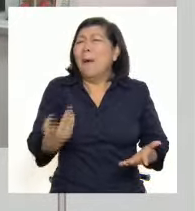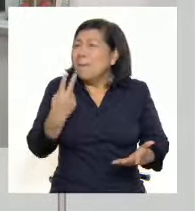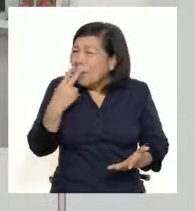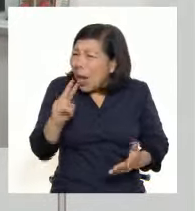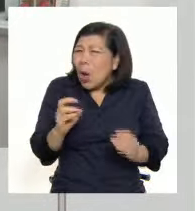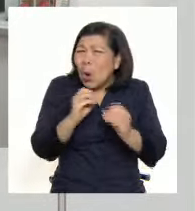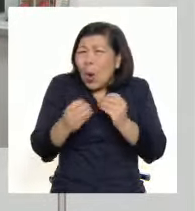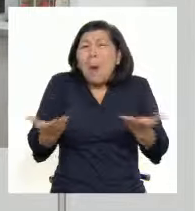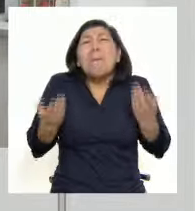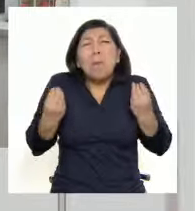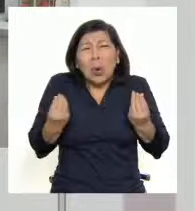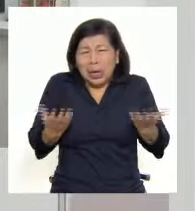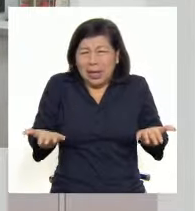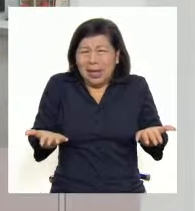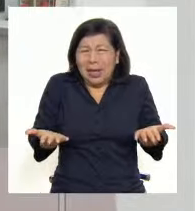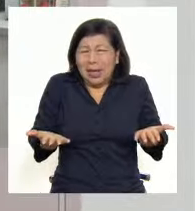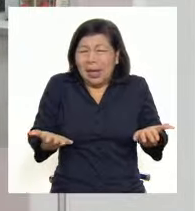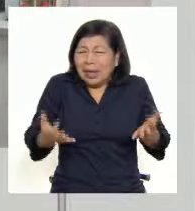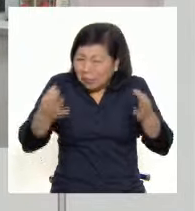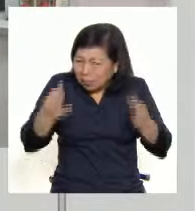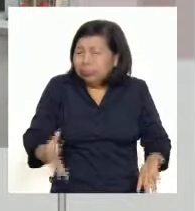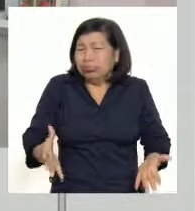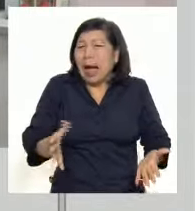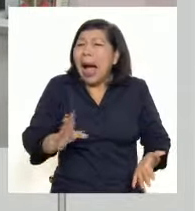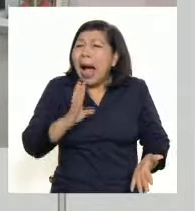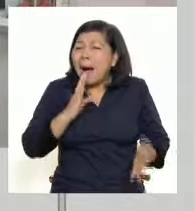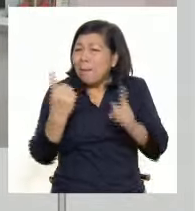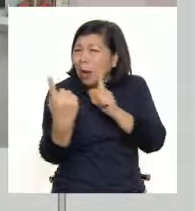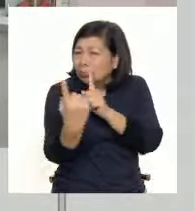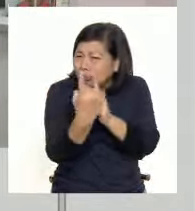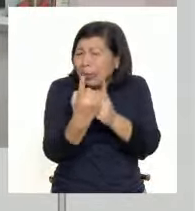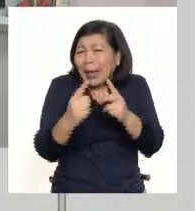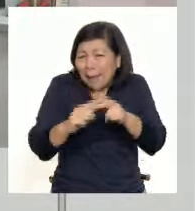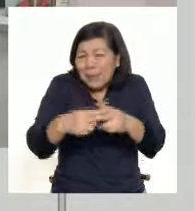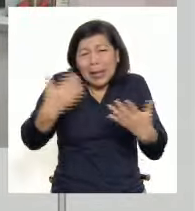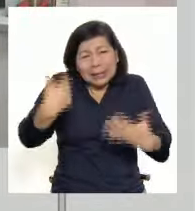solución? ¿Por qué no optar por el camino del diálogo para que se inicie ya esta obra?